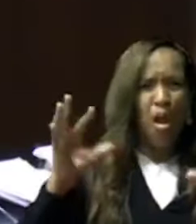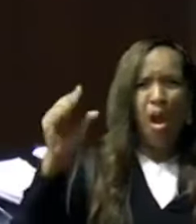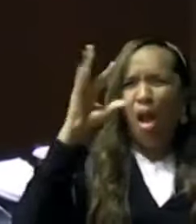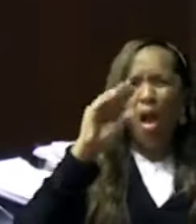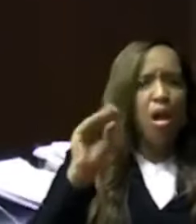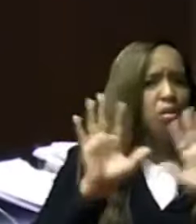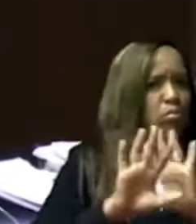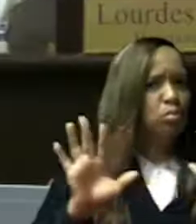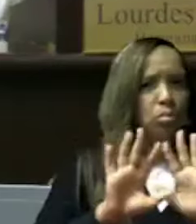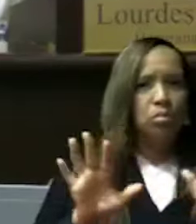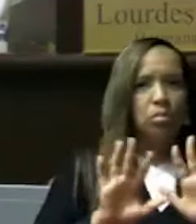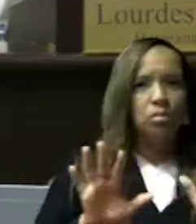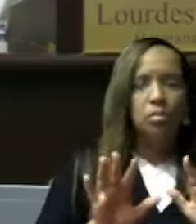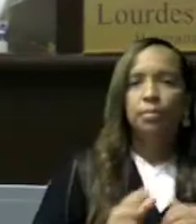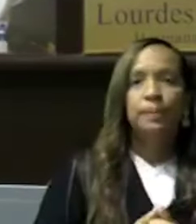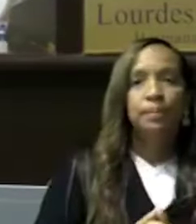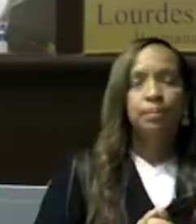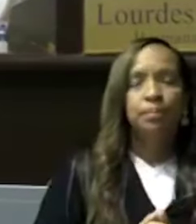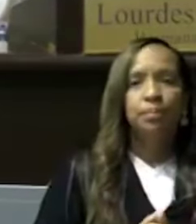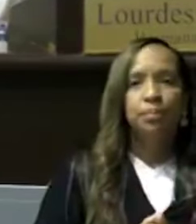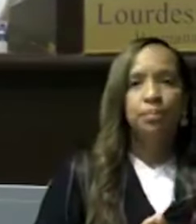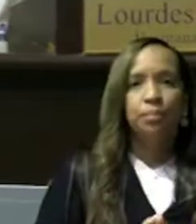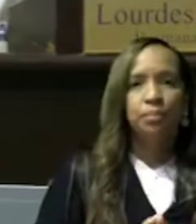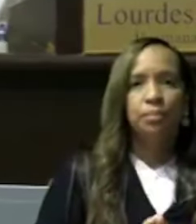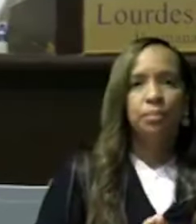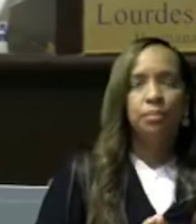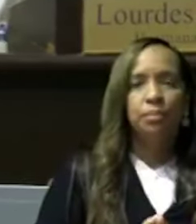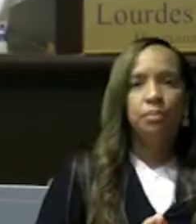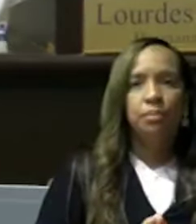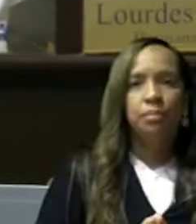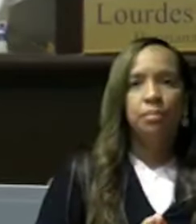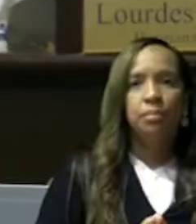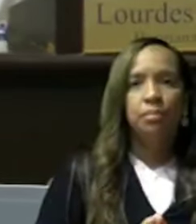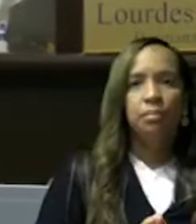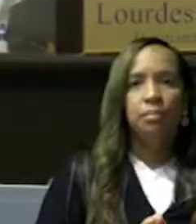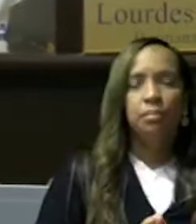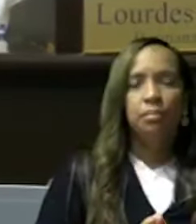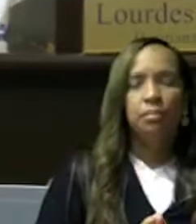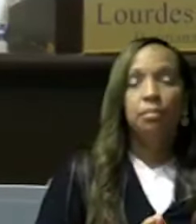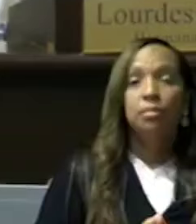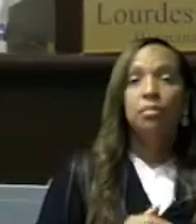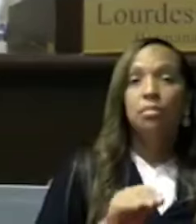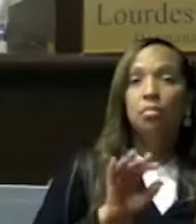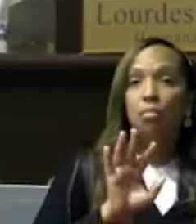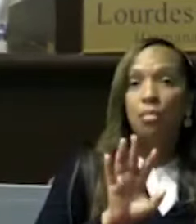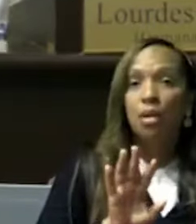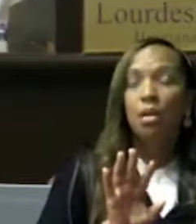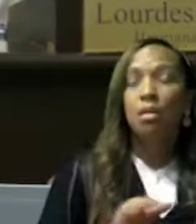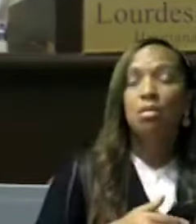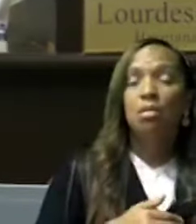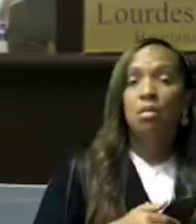un momentito. Adelante, diputada. Que fue precisamente lo que yo hice al no estar de acuerdo con el turno de